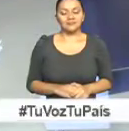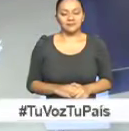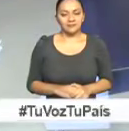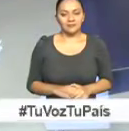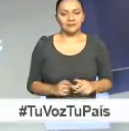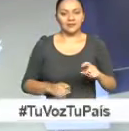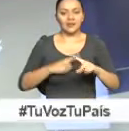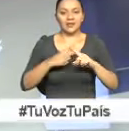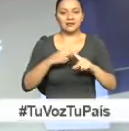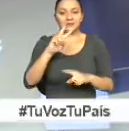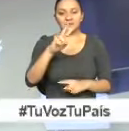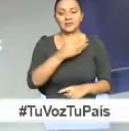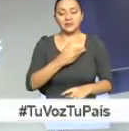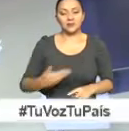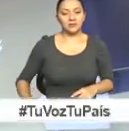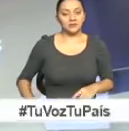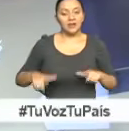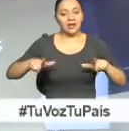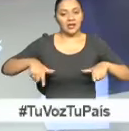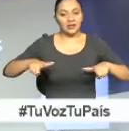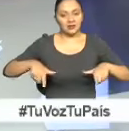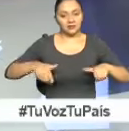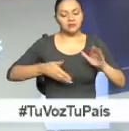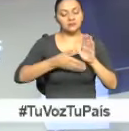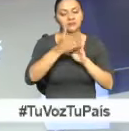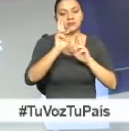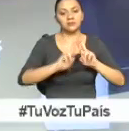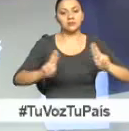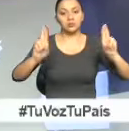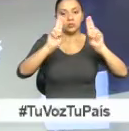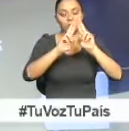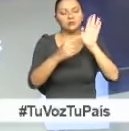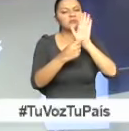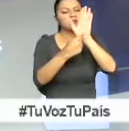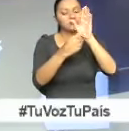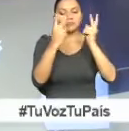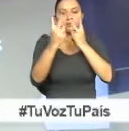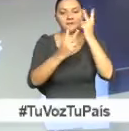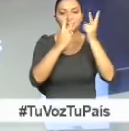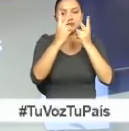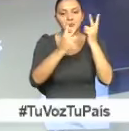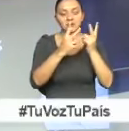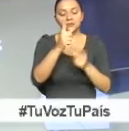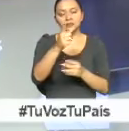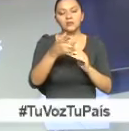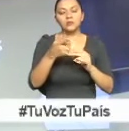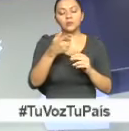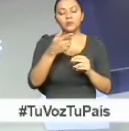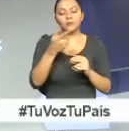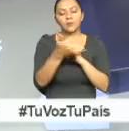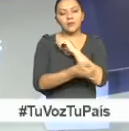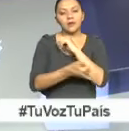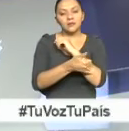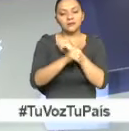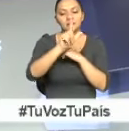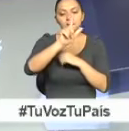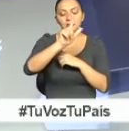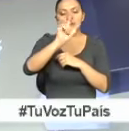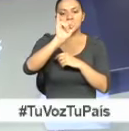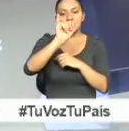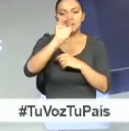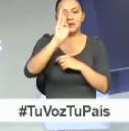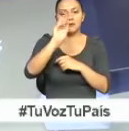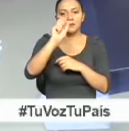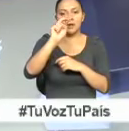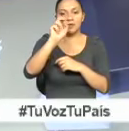ex vicepresidente Lenín Moreno y actual enviado especial de la ONU visita Líbano para conocer la realidad de los refugiados sirios y